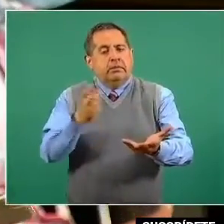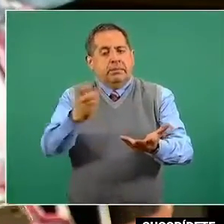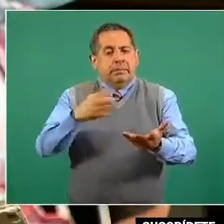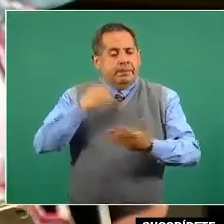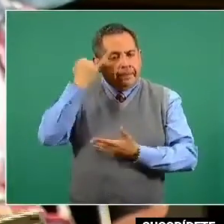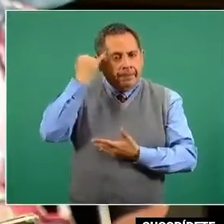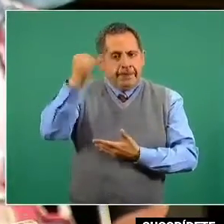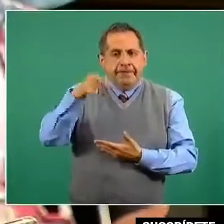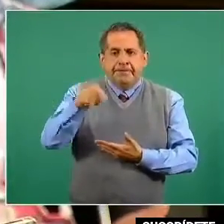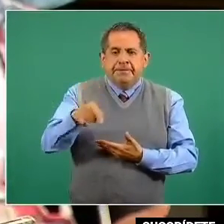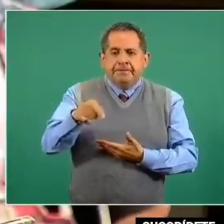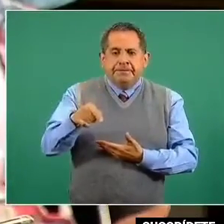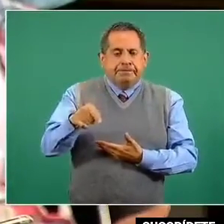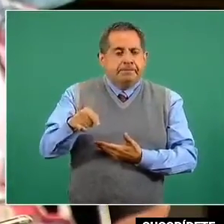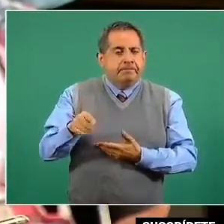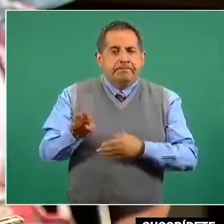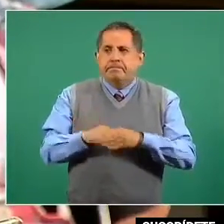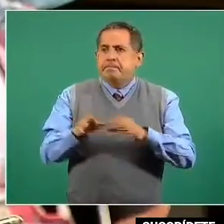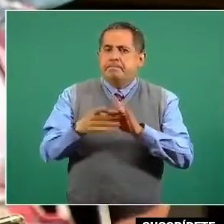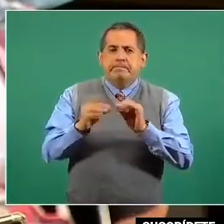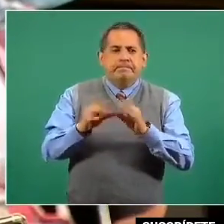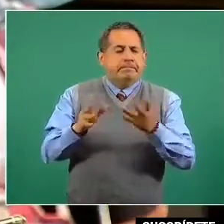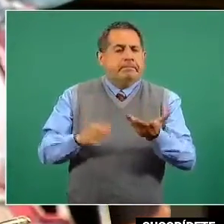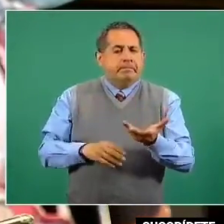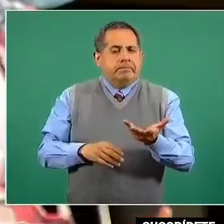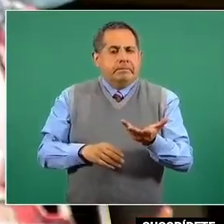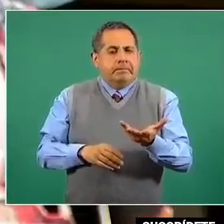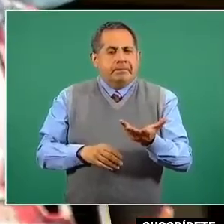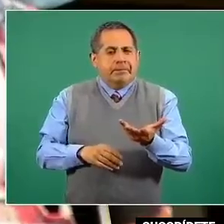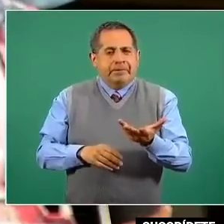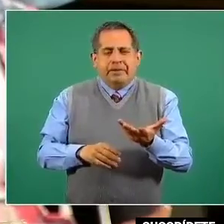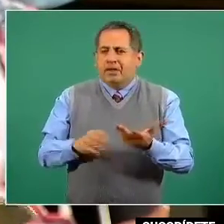de algo totalmente, no sé